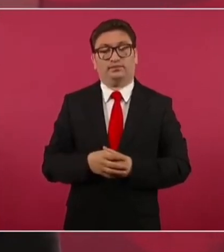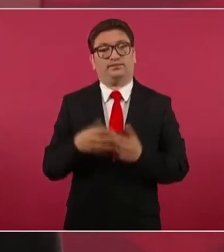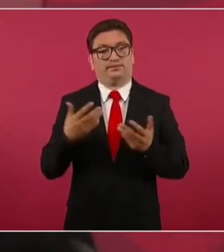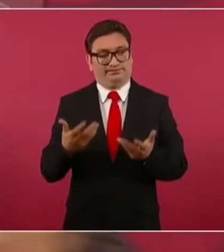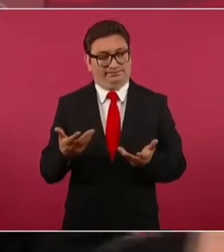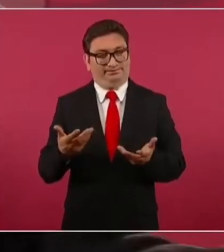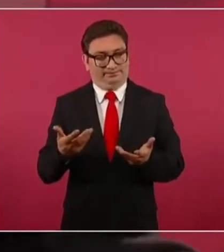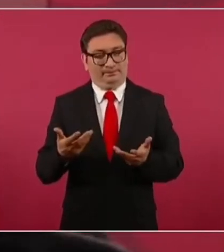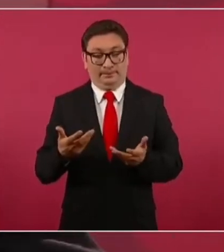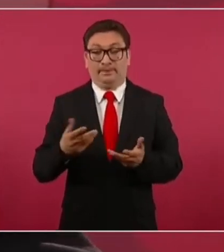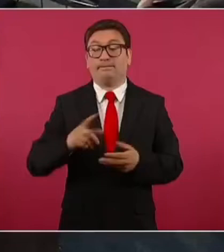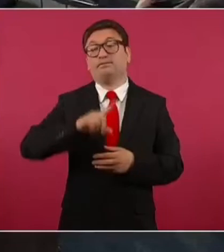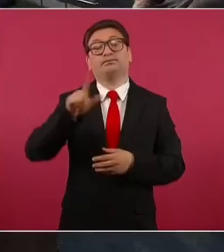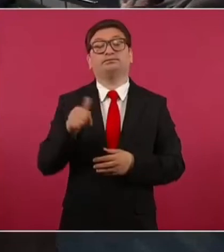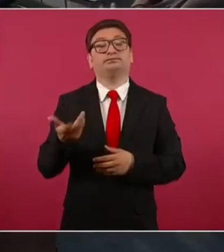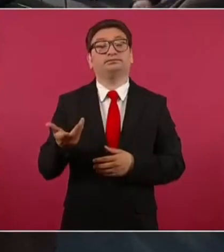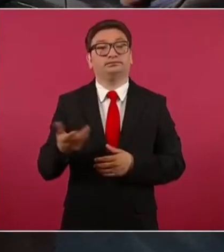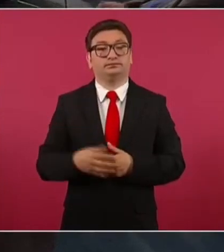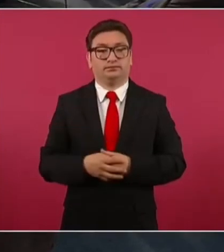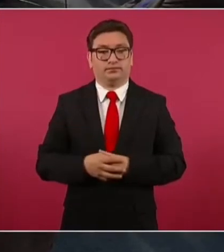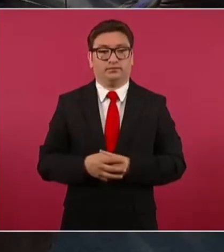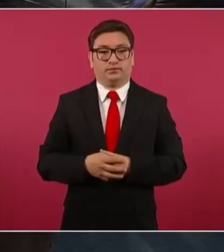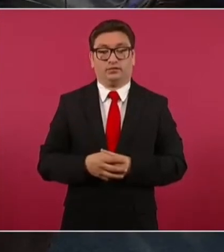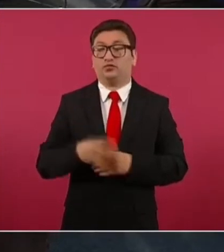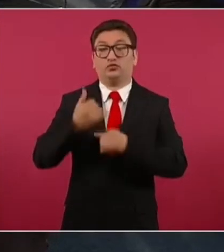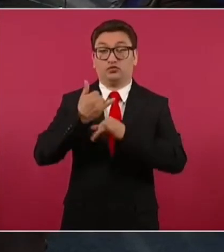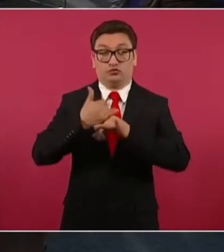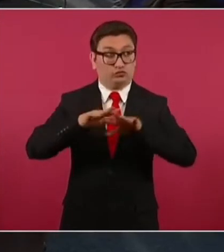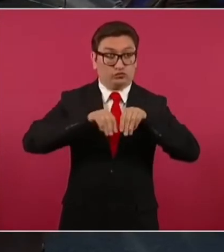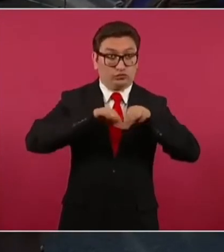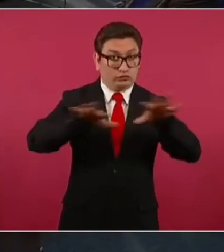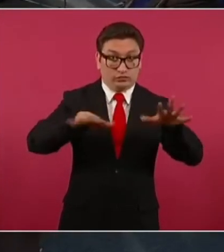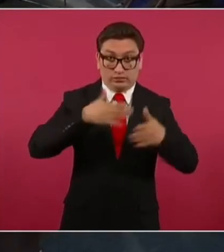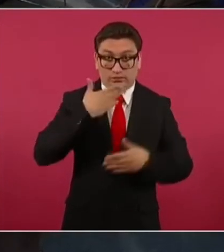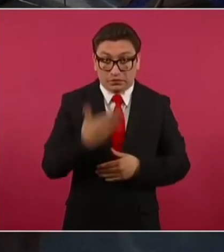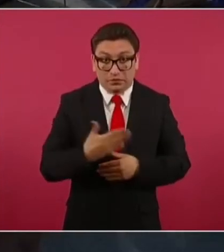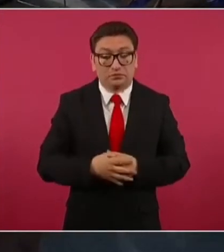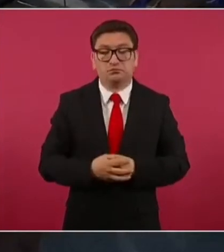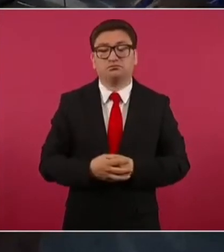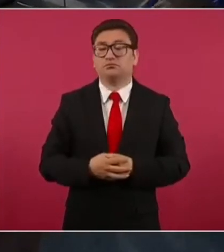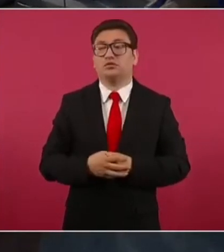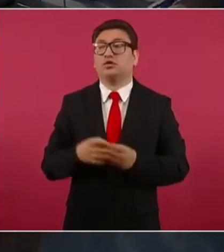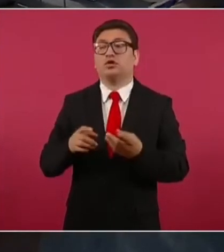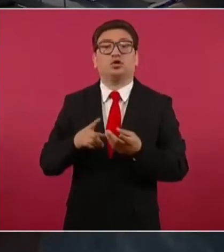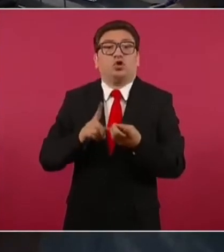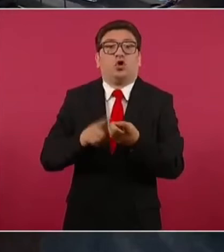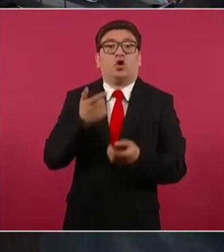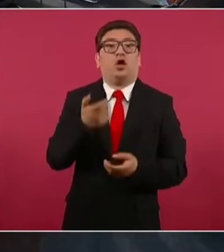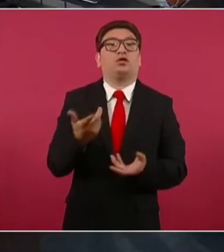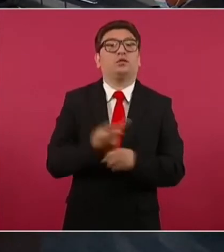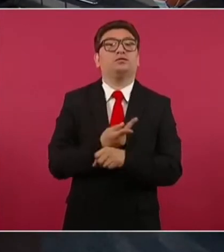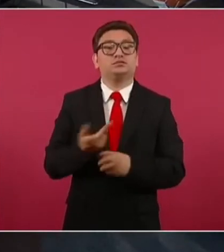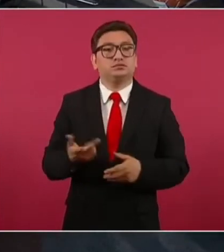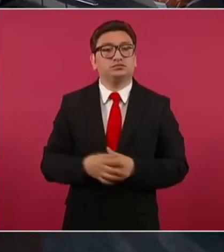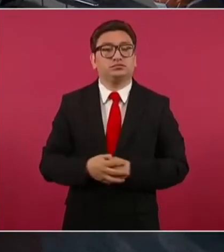Entonces, luego no se informó bien sobre el dinero